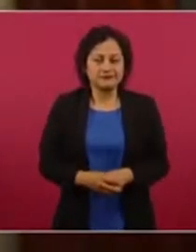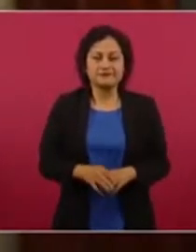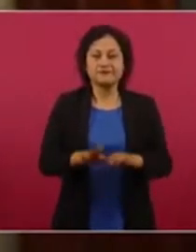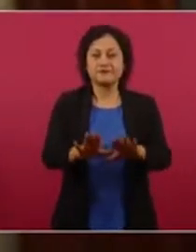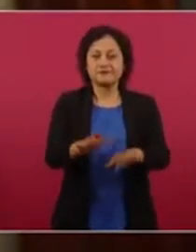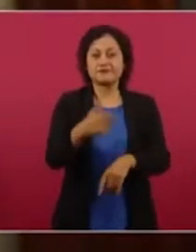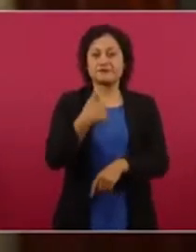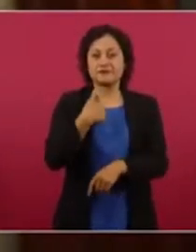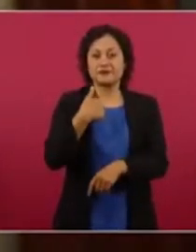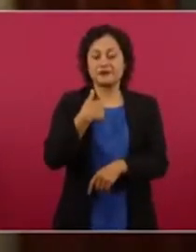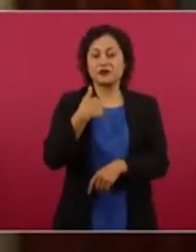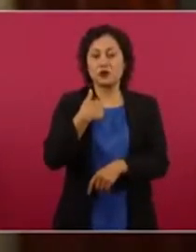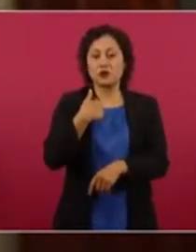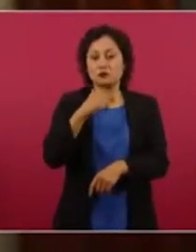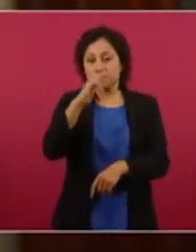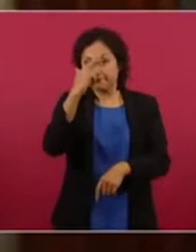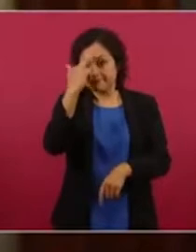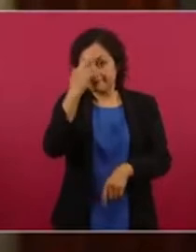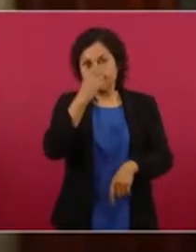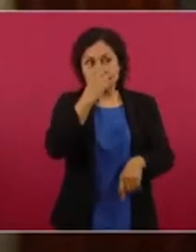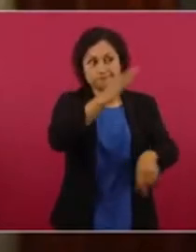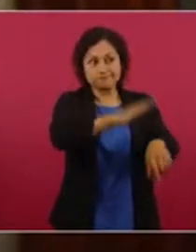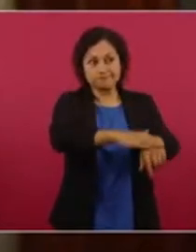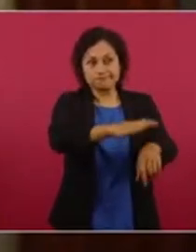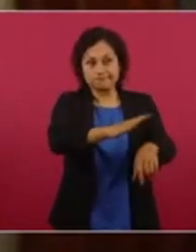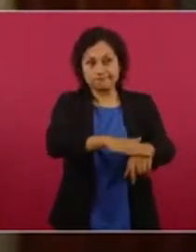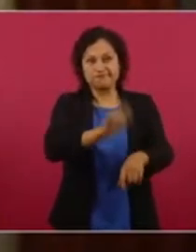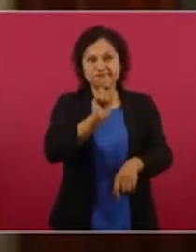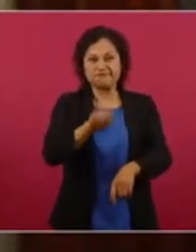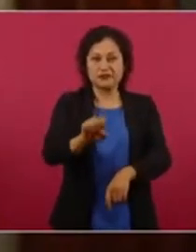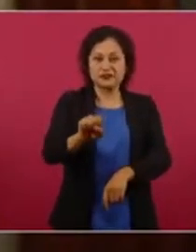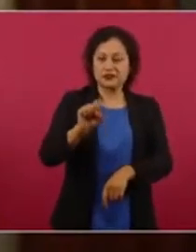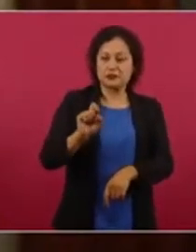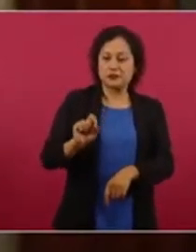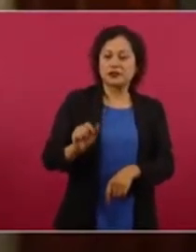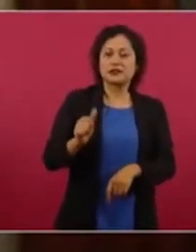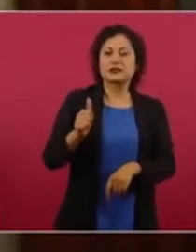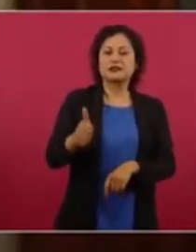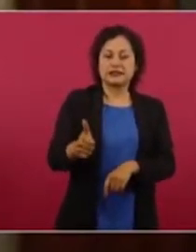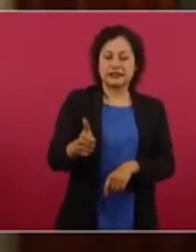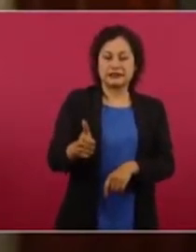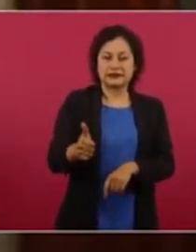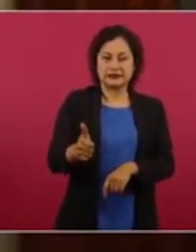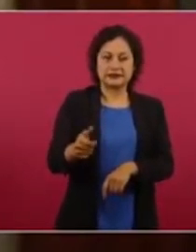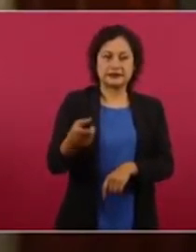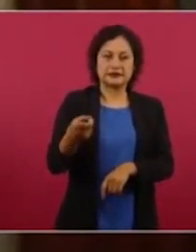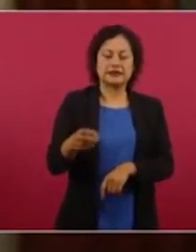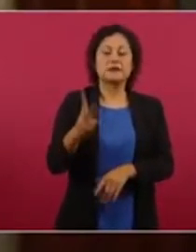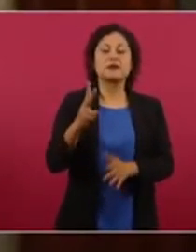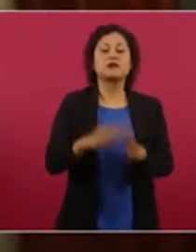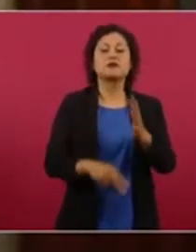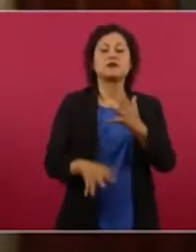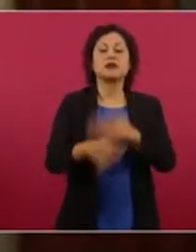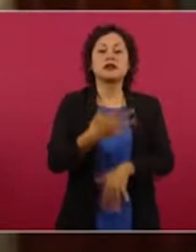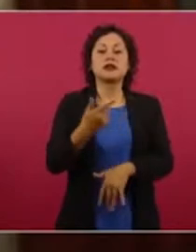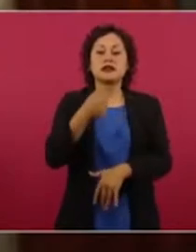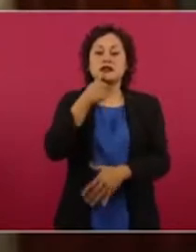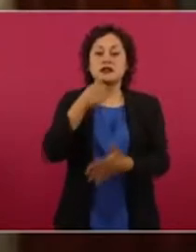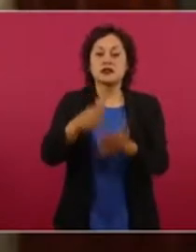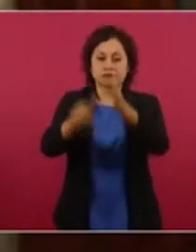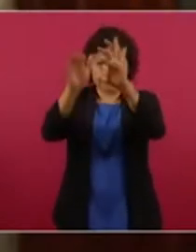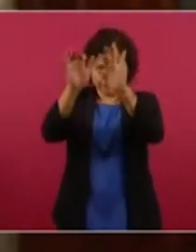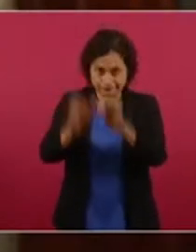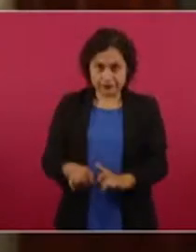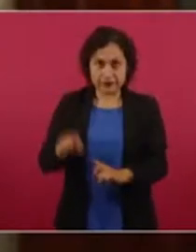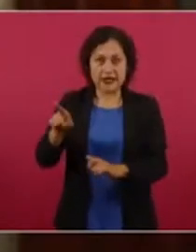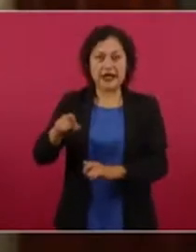El reportaje publicado el sábado 26 de diciembre del 2015, redactado por Genaro Villamil y